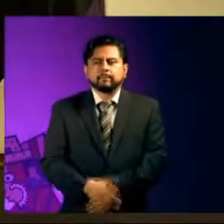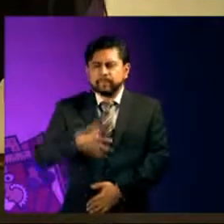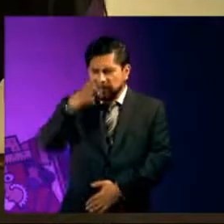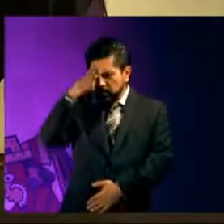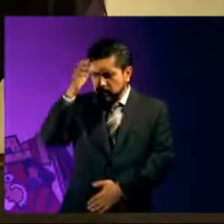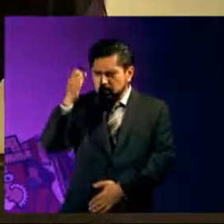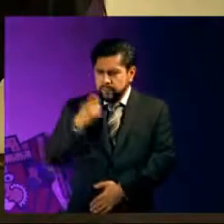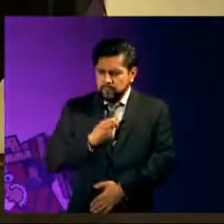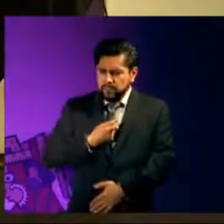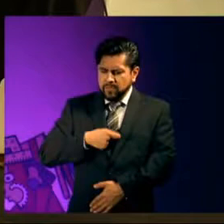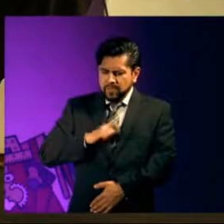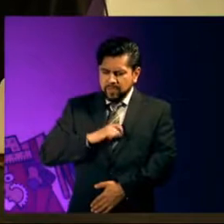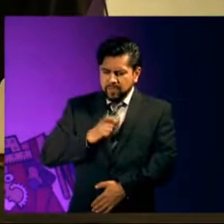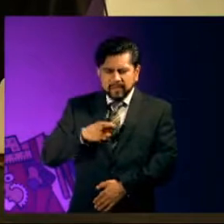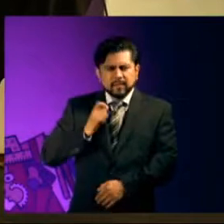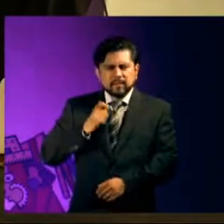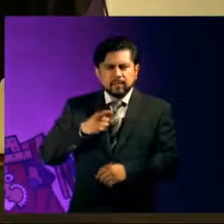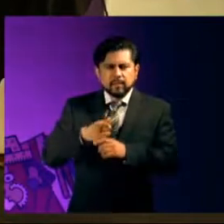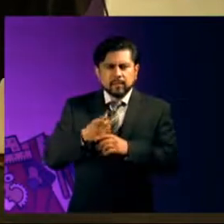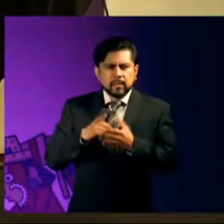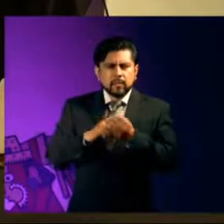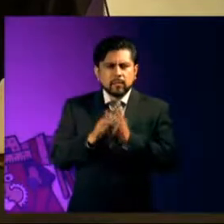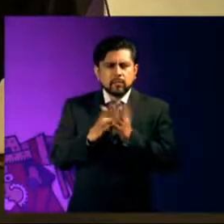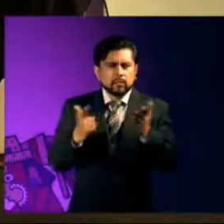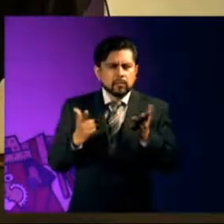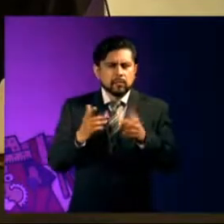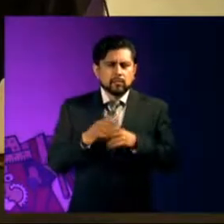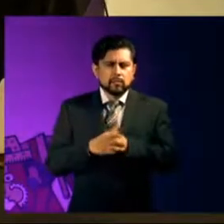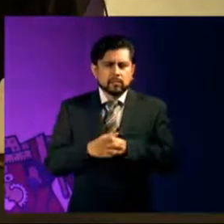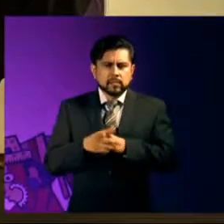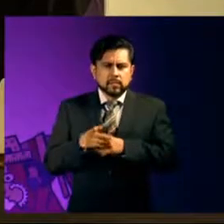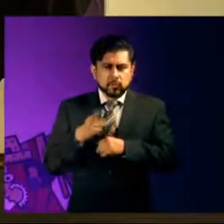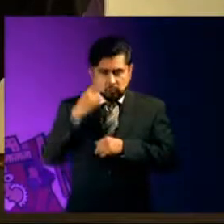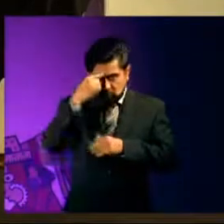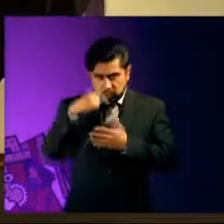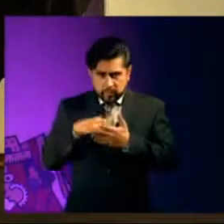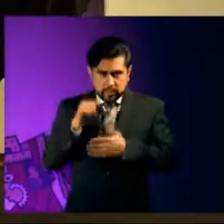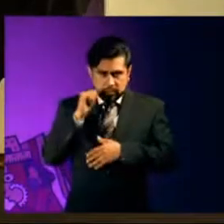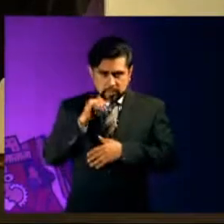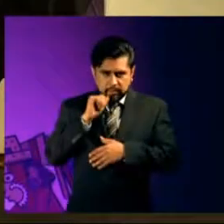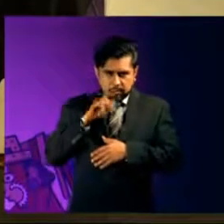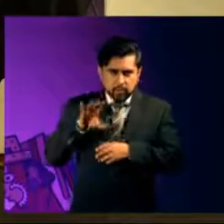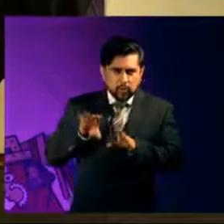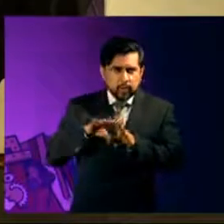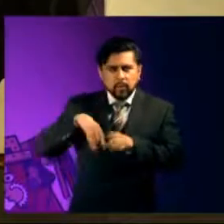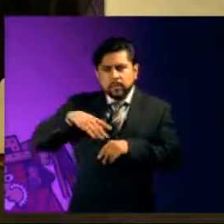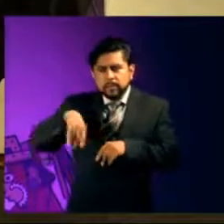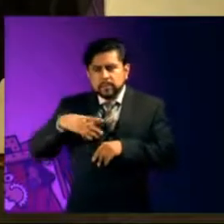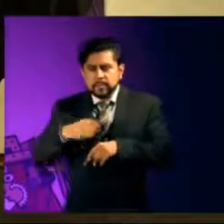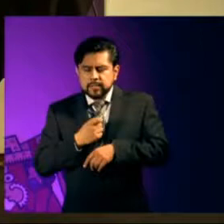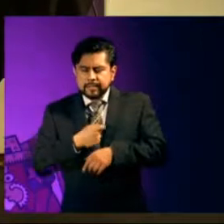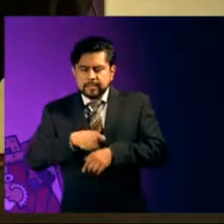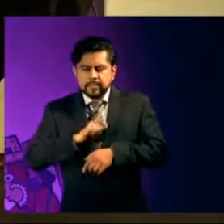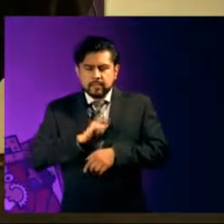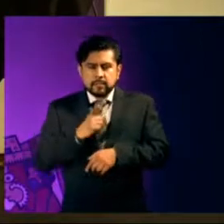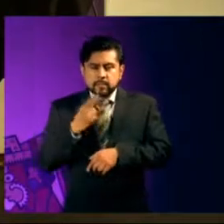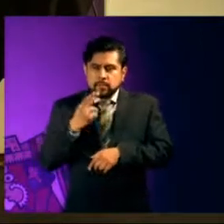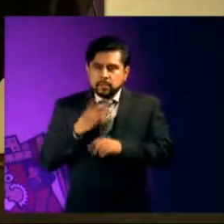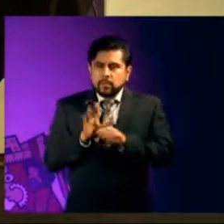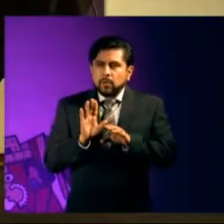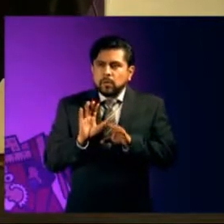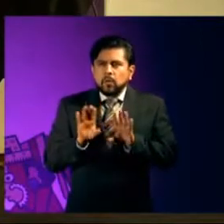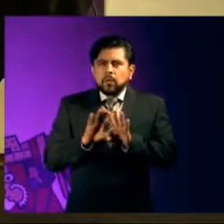hay una cosa recurrente en tu novela del no sé si es la búsqueda de la internet de la identidad o más bien como un constante